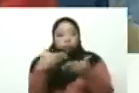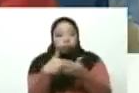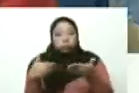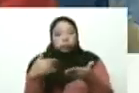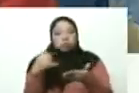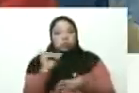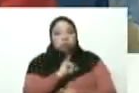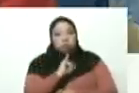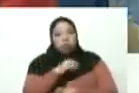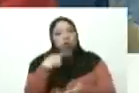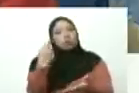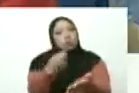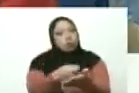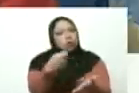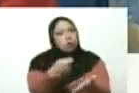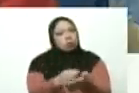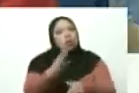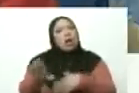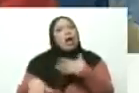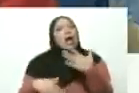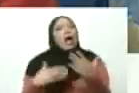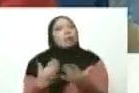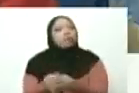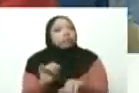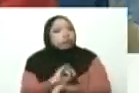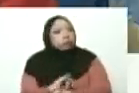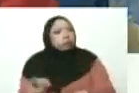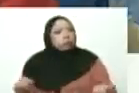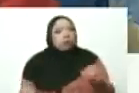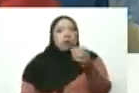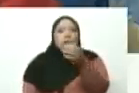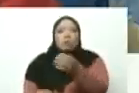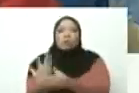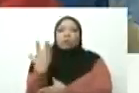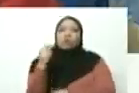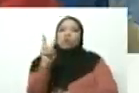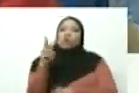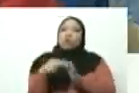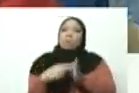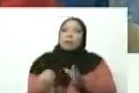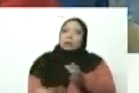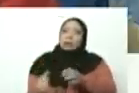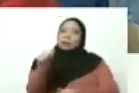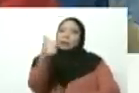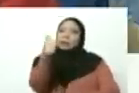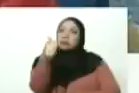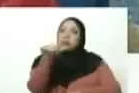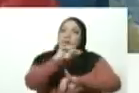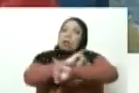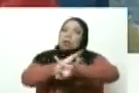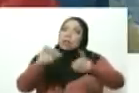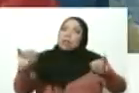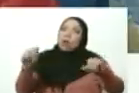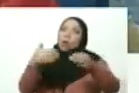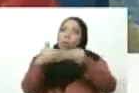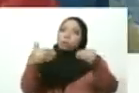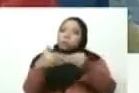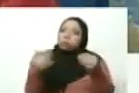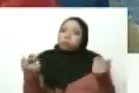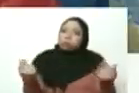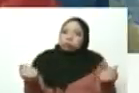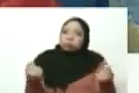de su inversión hasta que en mayo del año 2010 ya no recibió más